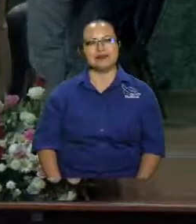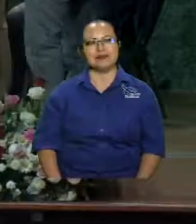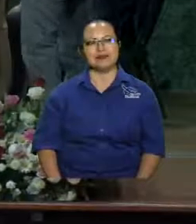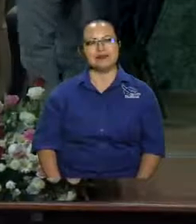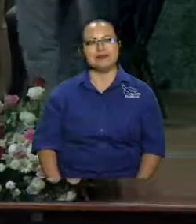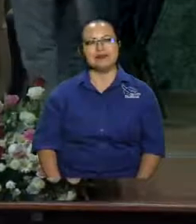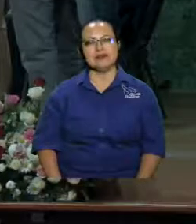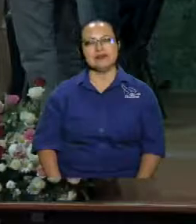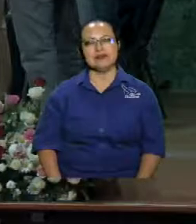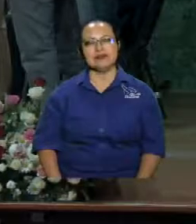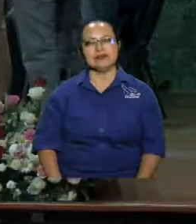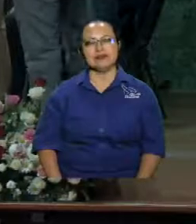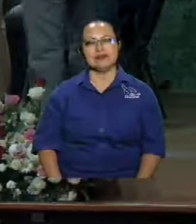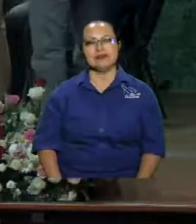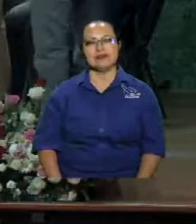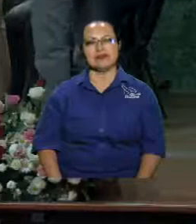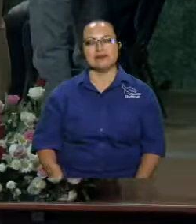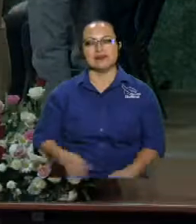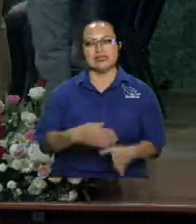¿Cuántas hay ahí?